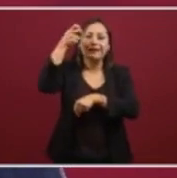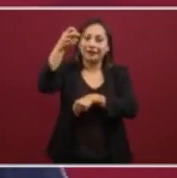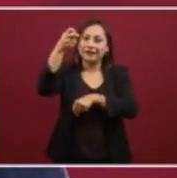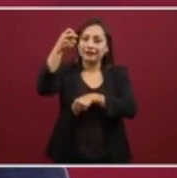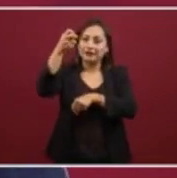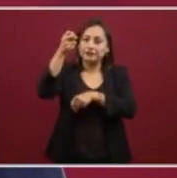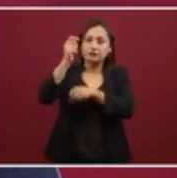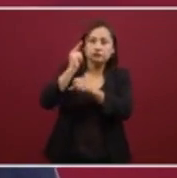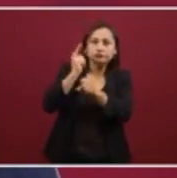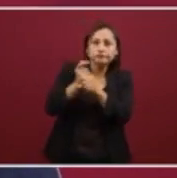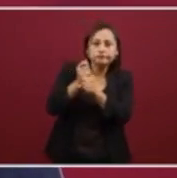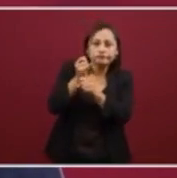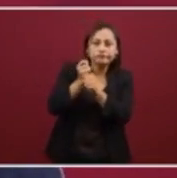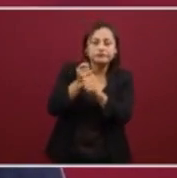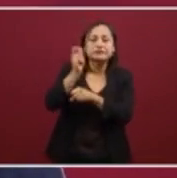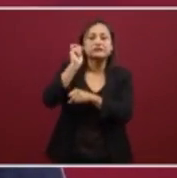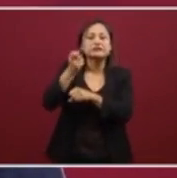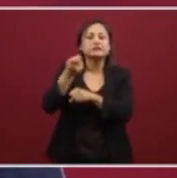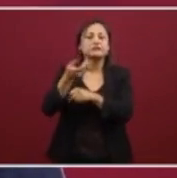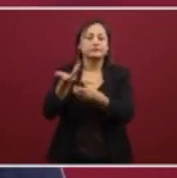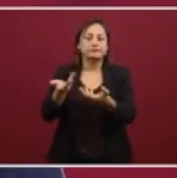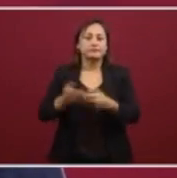no abajo,